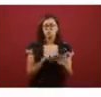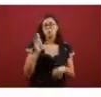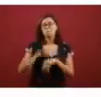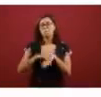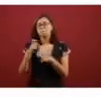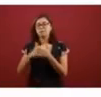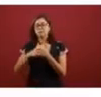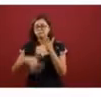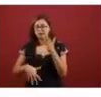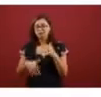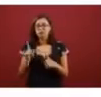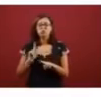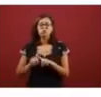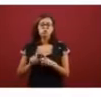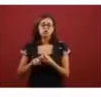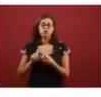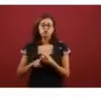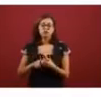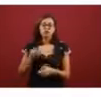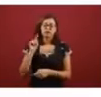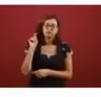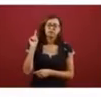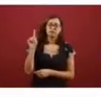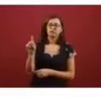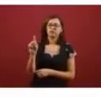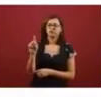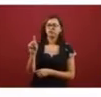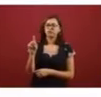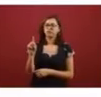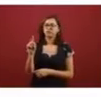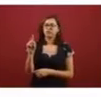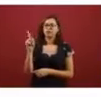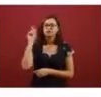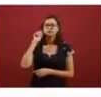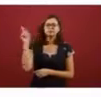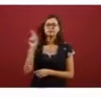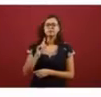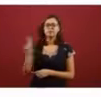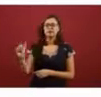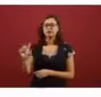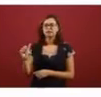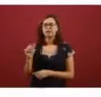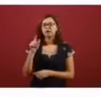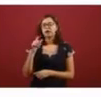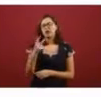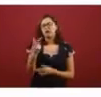económico lo estamos encontrando en San Alto, Zacatecas, con un margen de